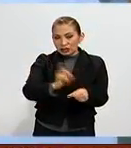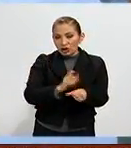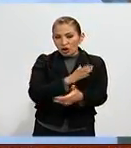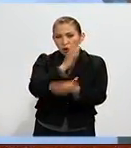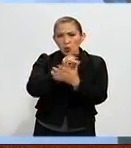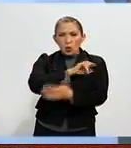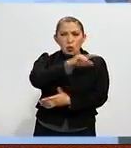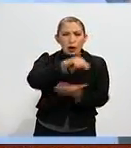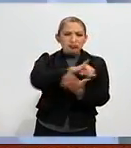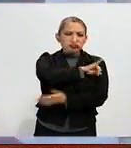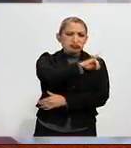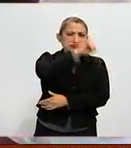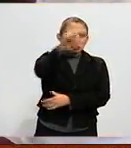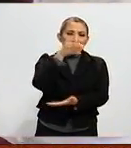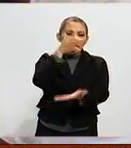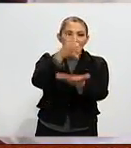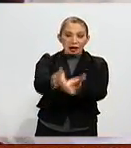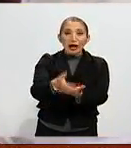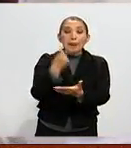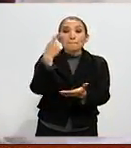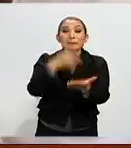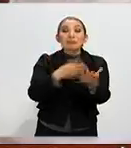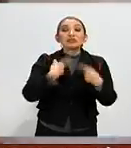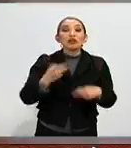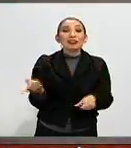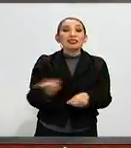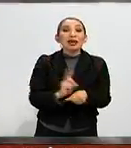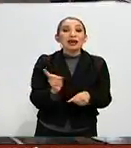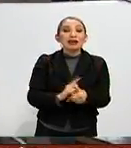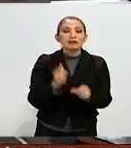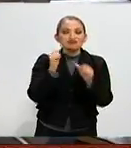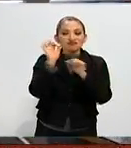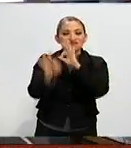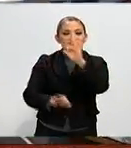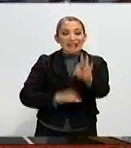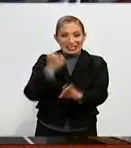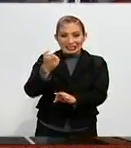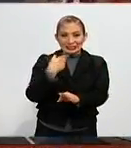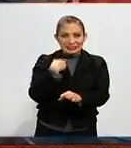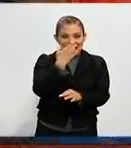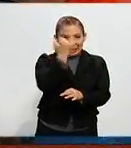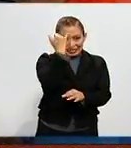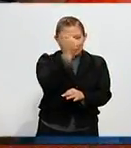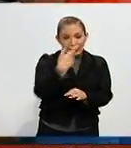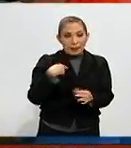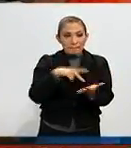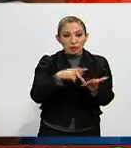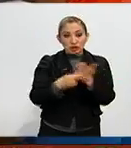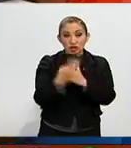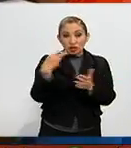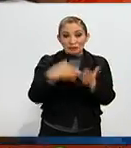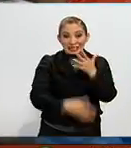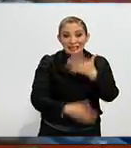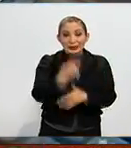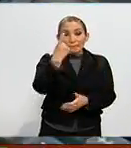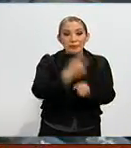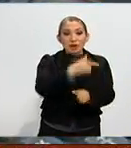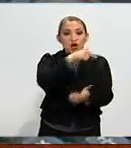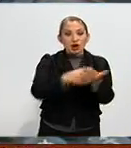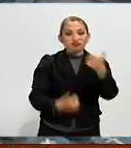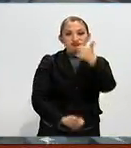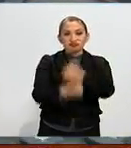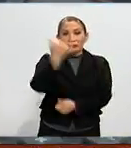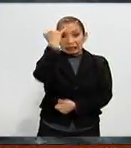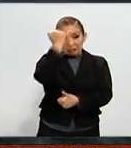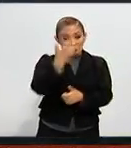lugares bien alejados y el promedio es de 1000 personas diarias. Gracias a este concepto, el proyecto ganó en 2015 el primer lugar del concurso